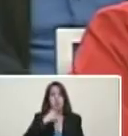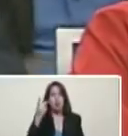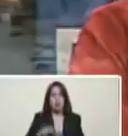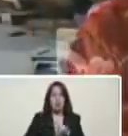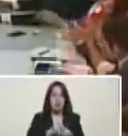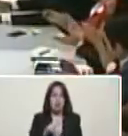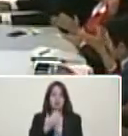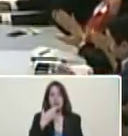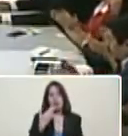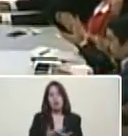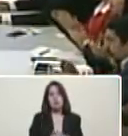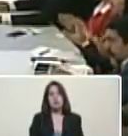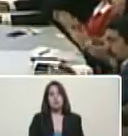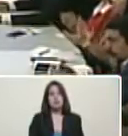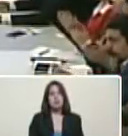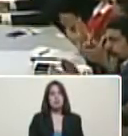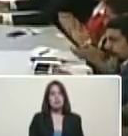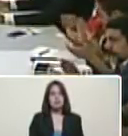gracias.